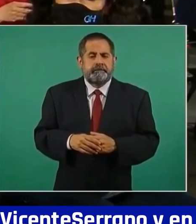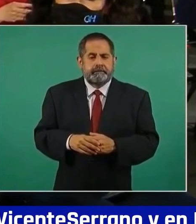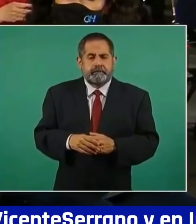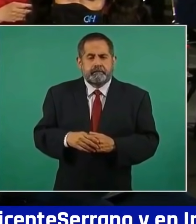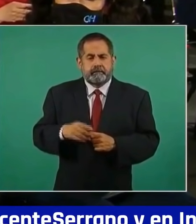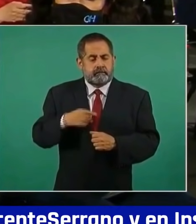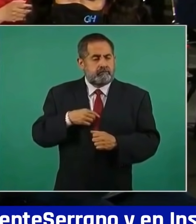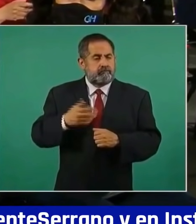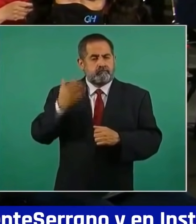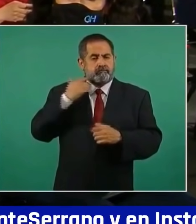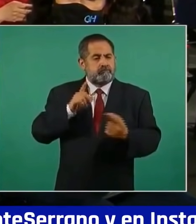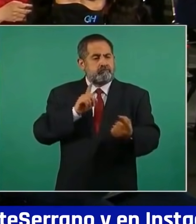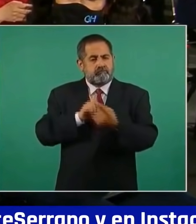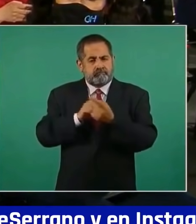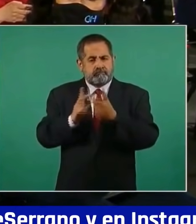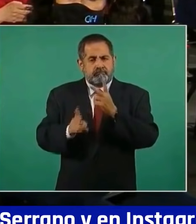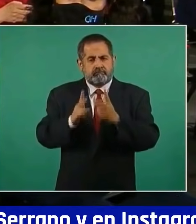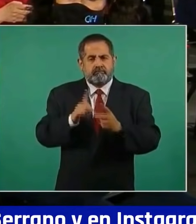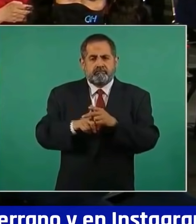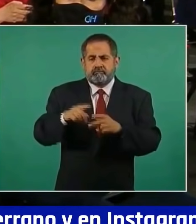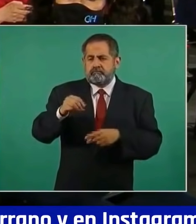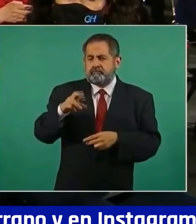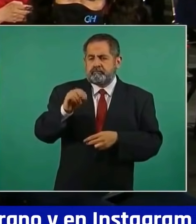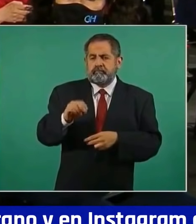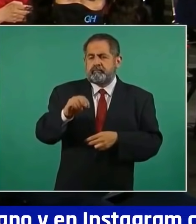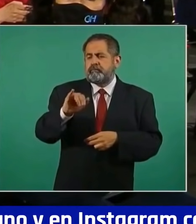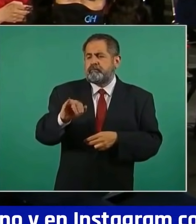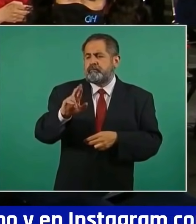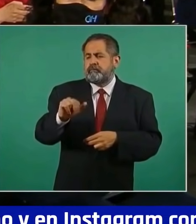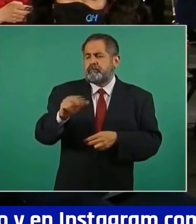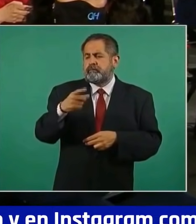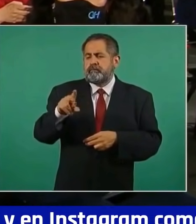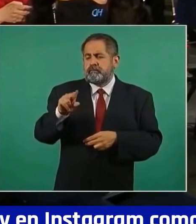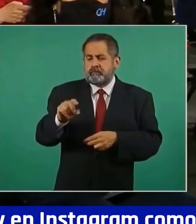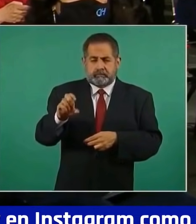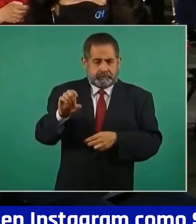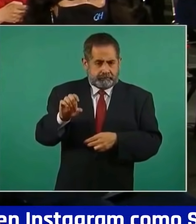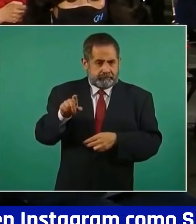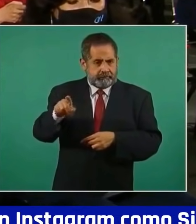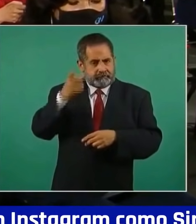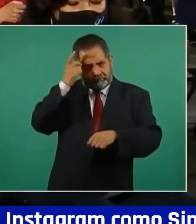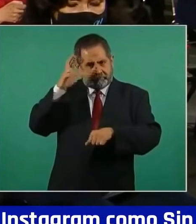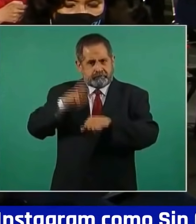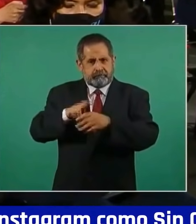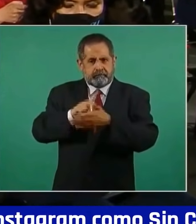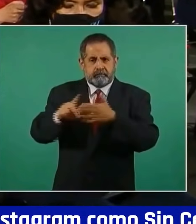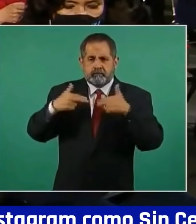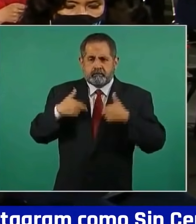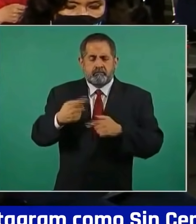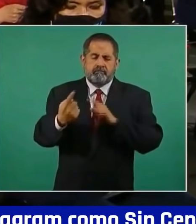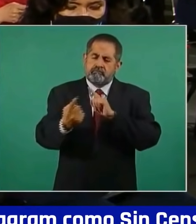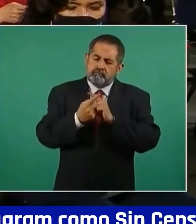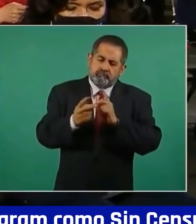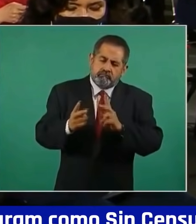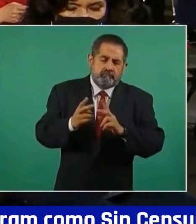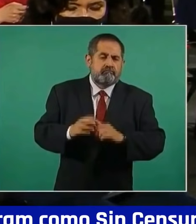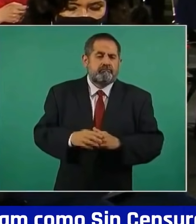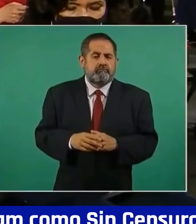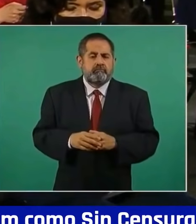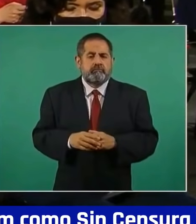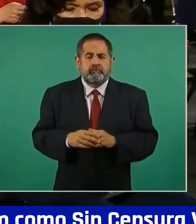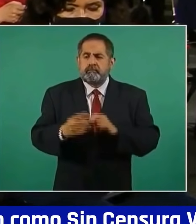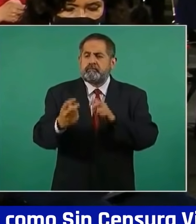me recibió el maestro Irazoque, que es el director de Derechos Humanos. Si duró